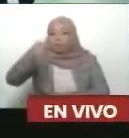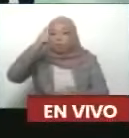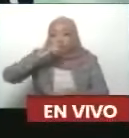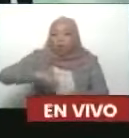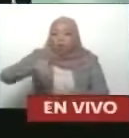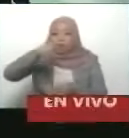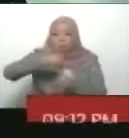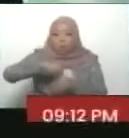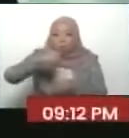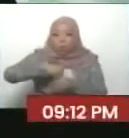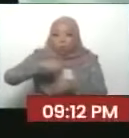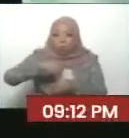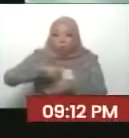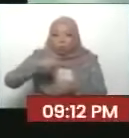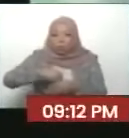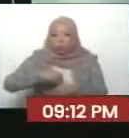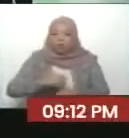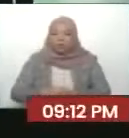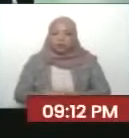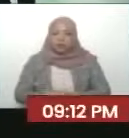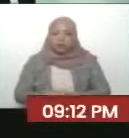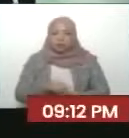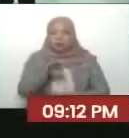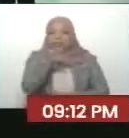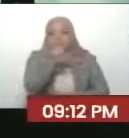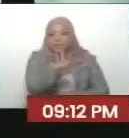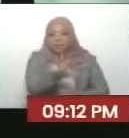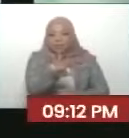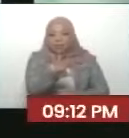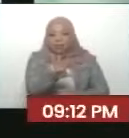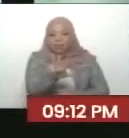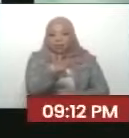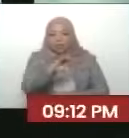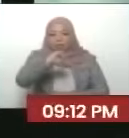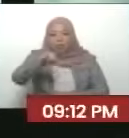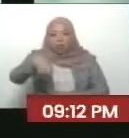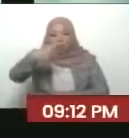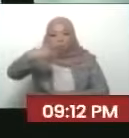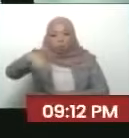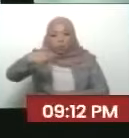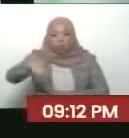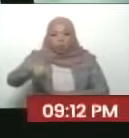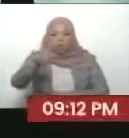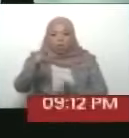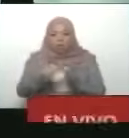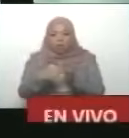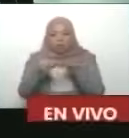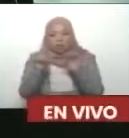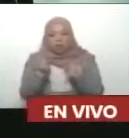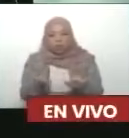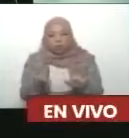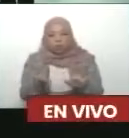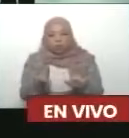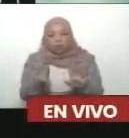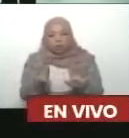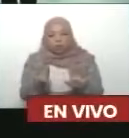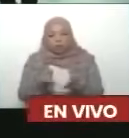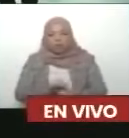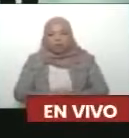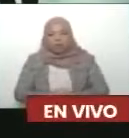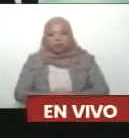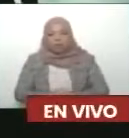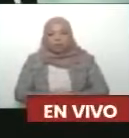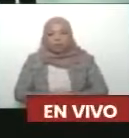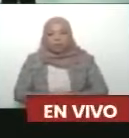Correcto, tú naciste el 5 de junio del 2006, chico.